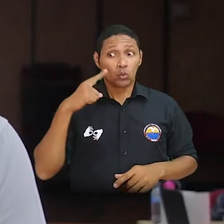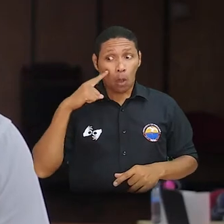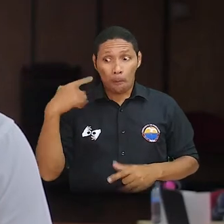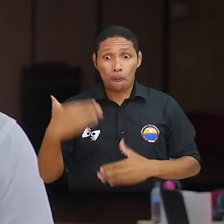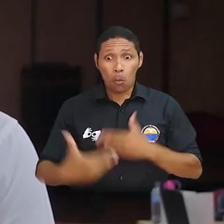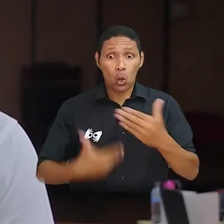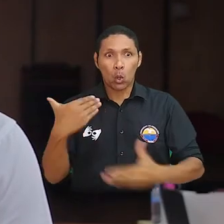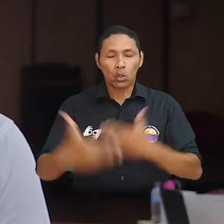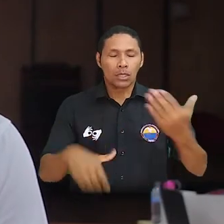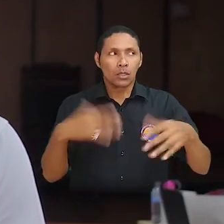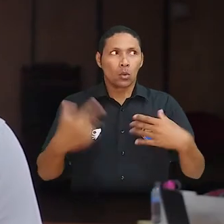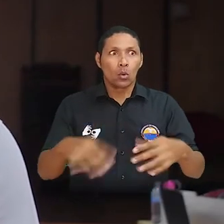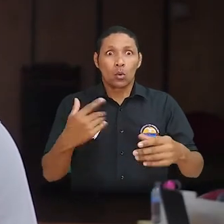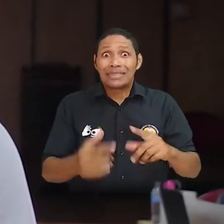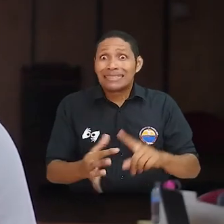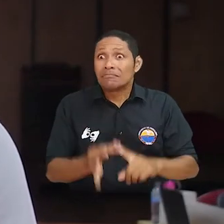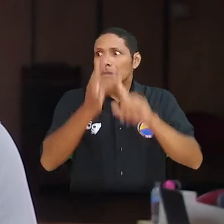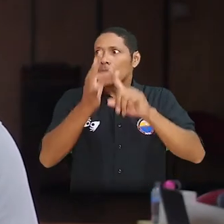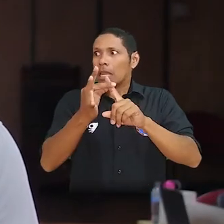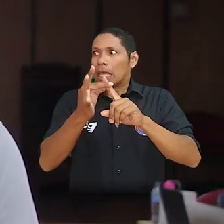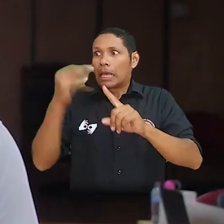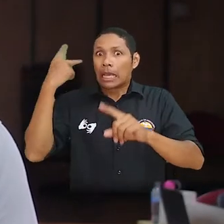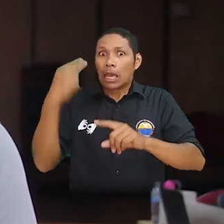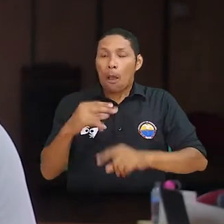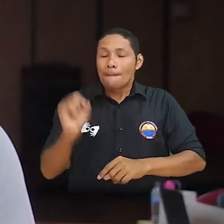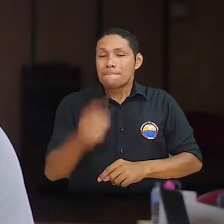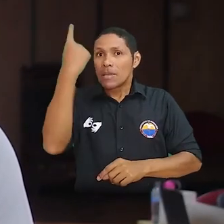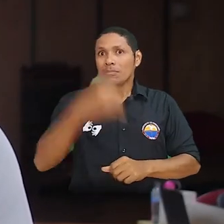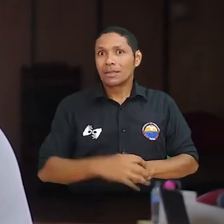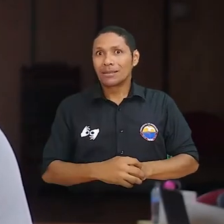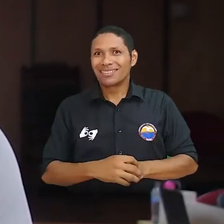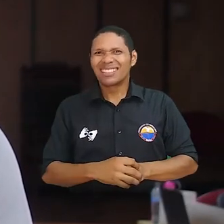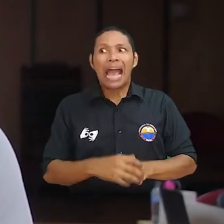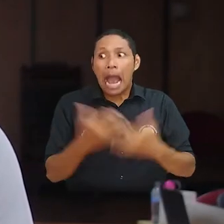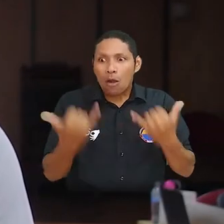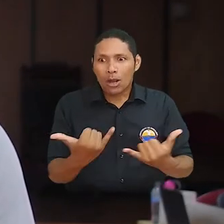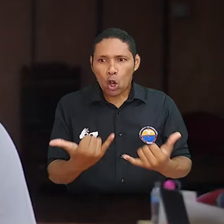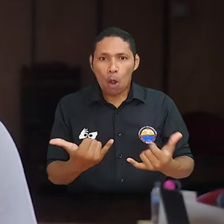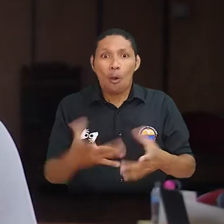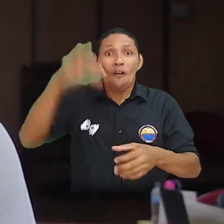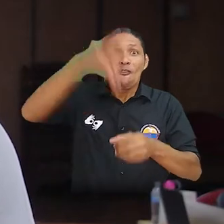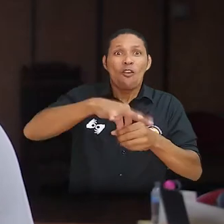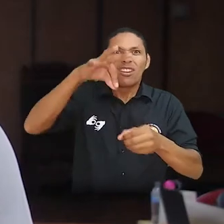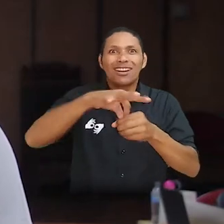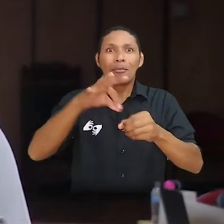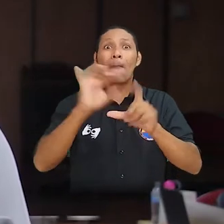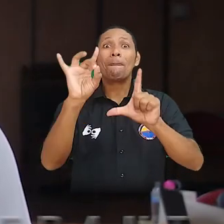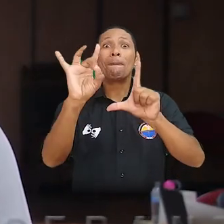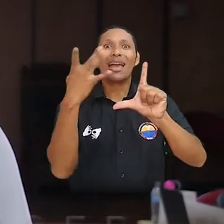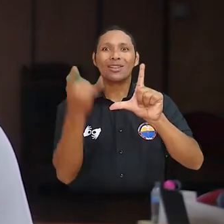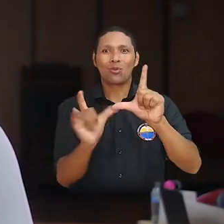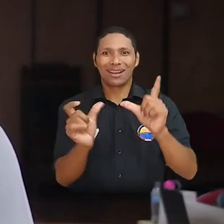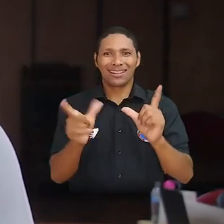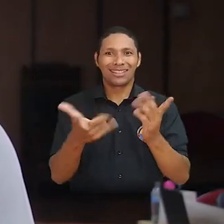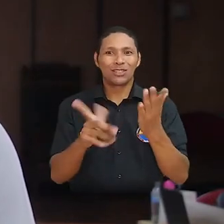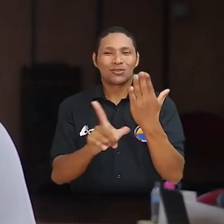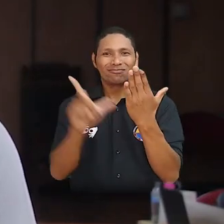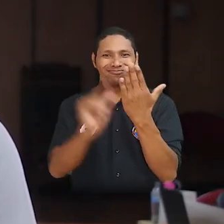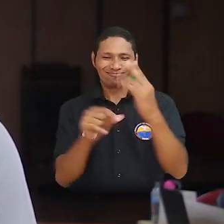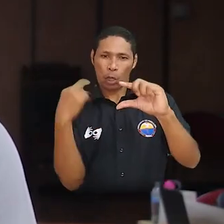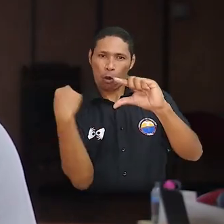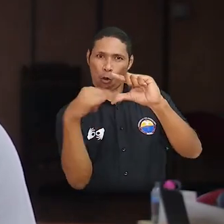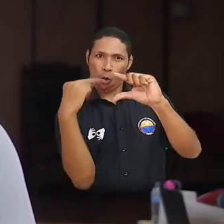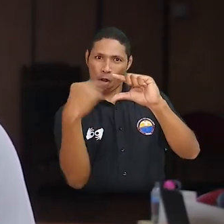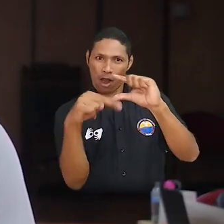se puede llamar de alguna manera histórico, para la universidad, es la primera vez que se va a implementar lo del voto electrónico, por lo cual trae